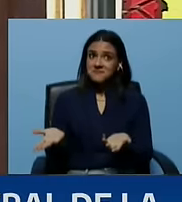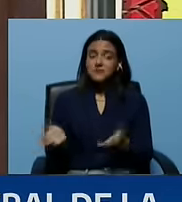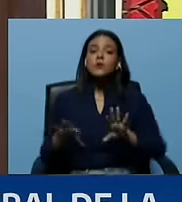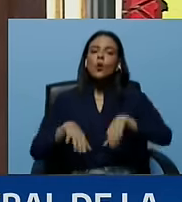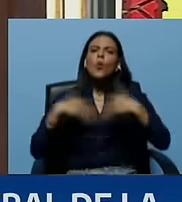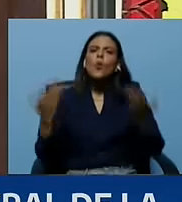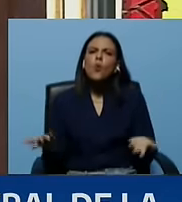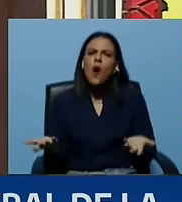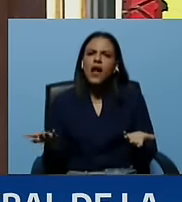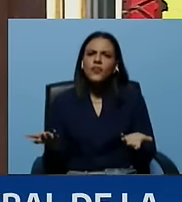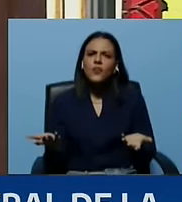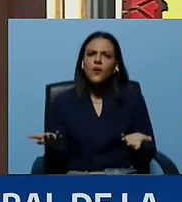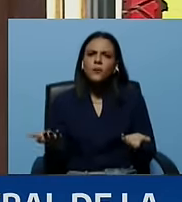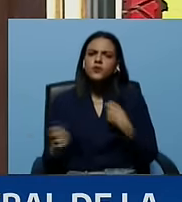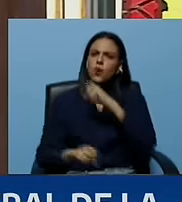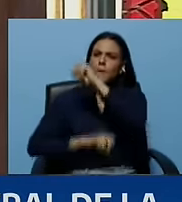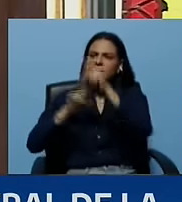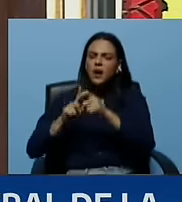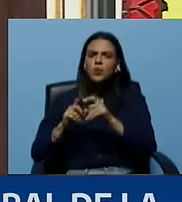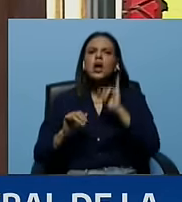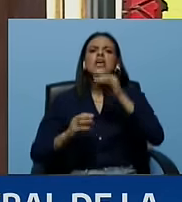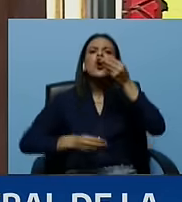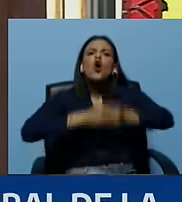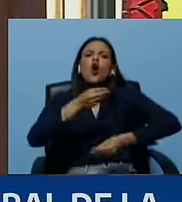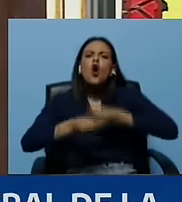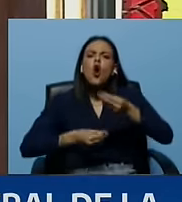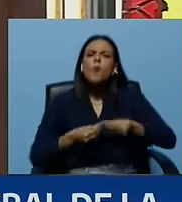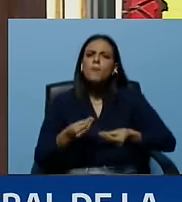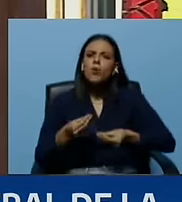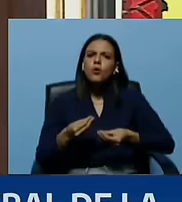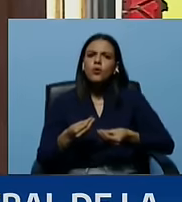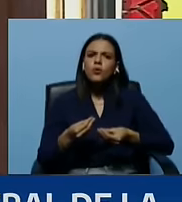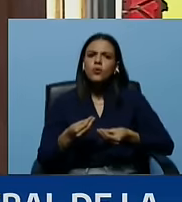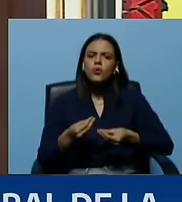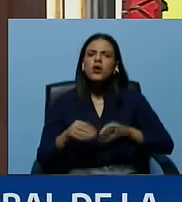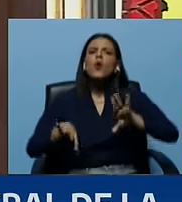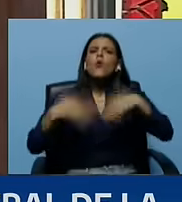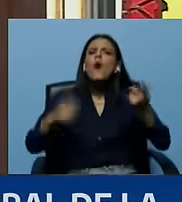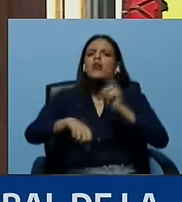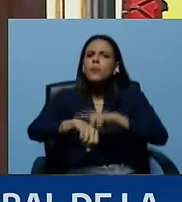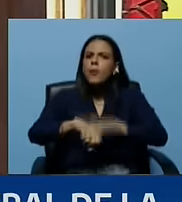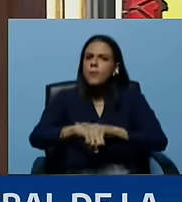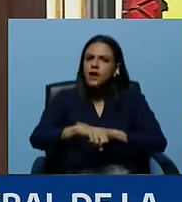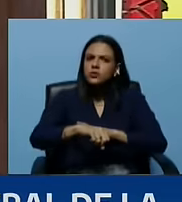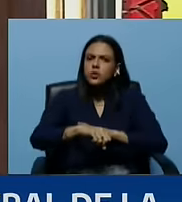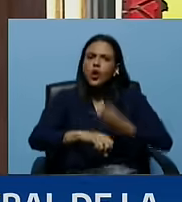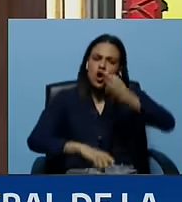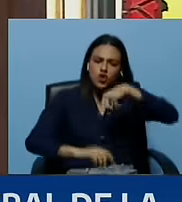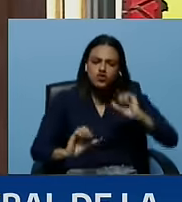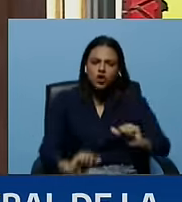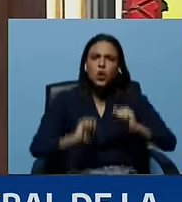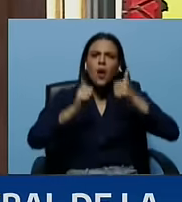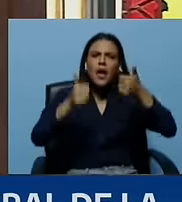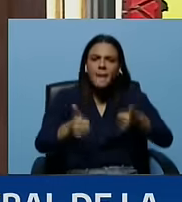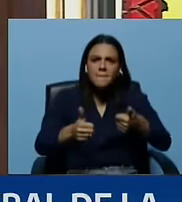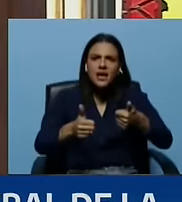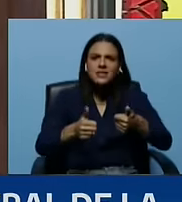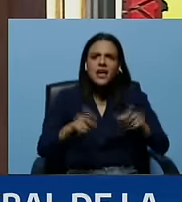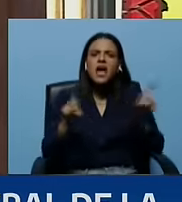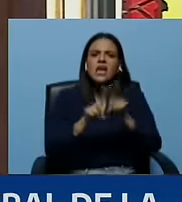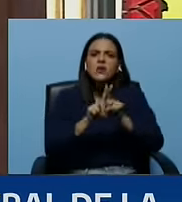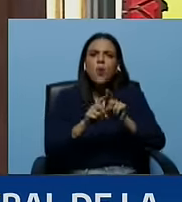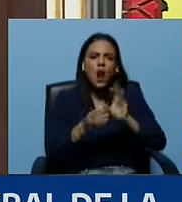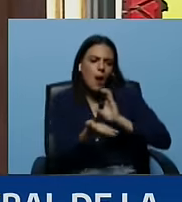¿cuándo y cómo, en qué momento comenzamos a depositar el